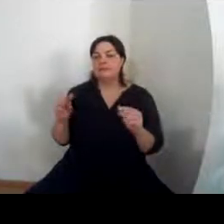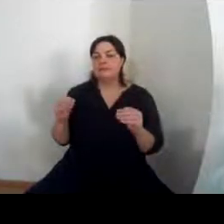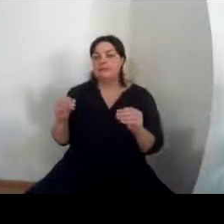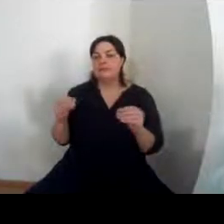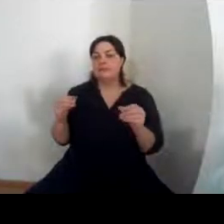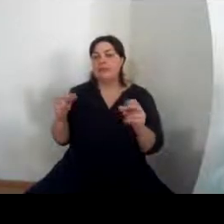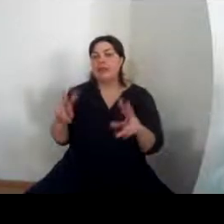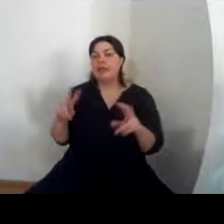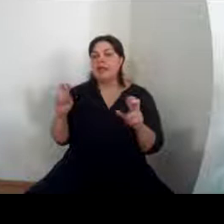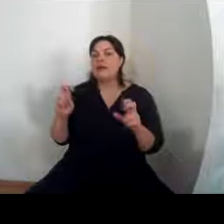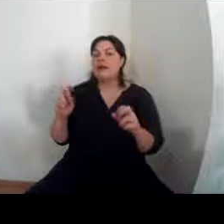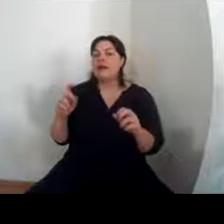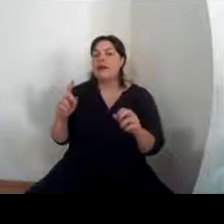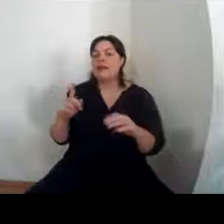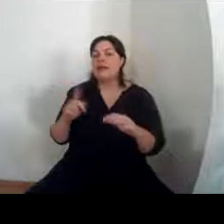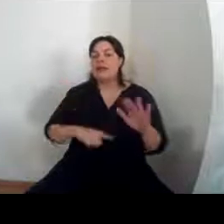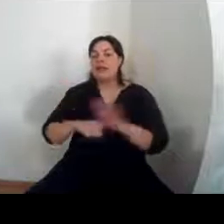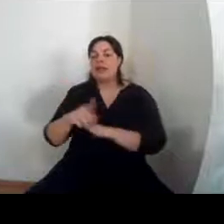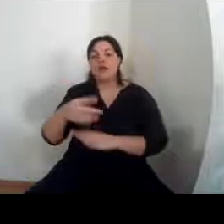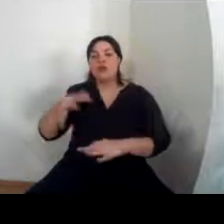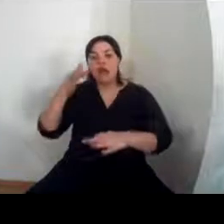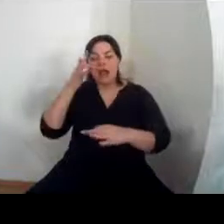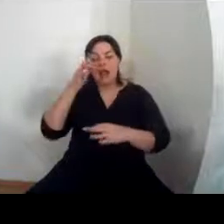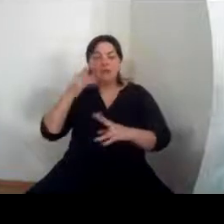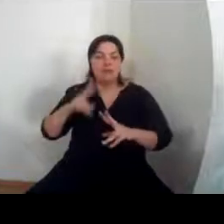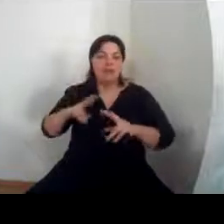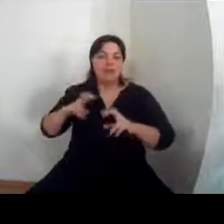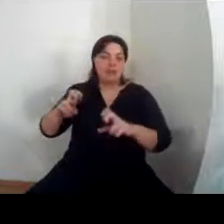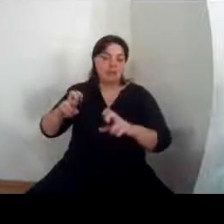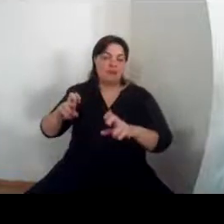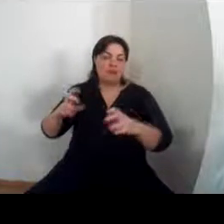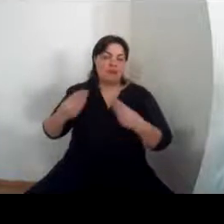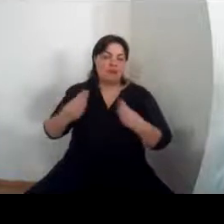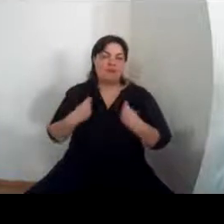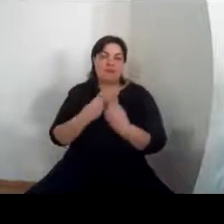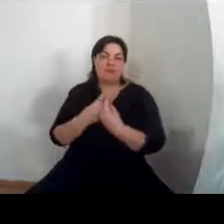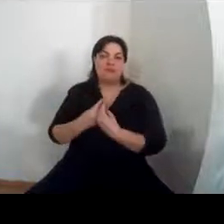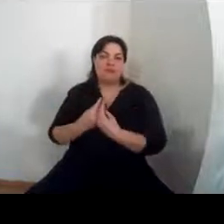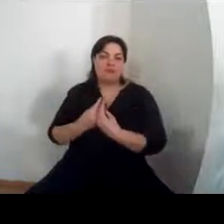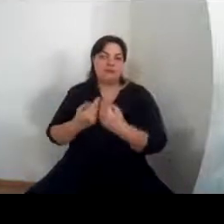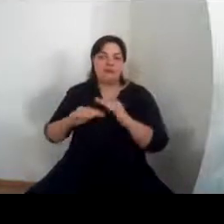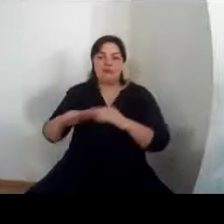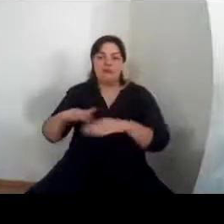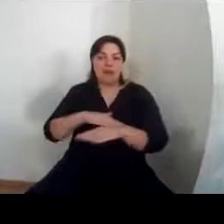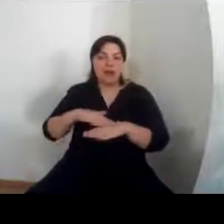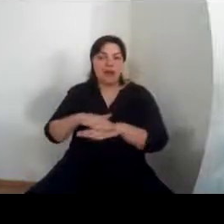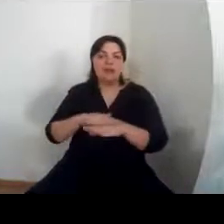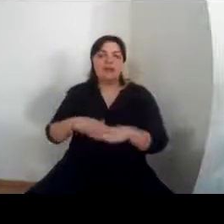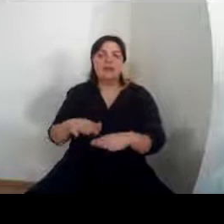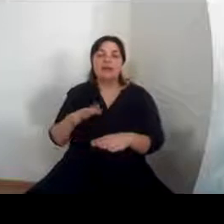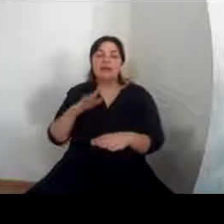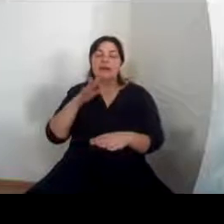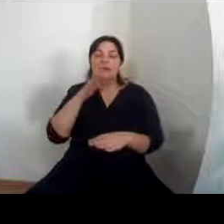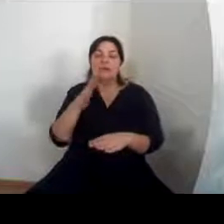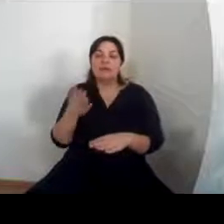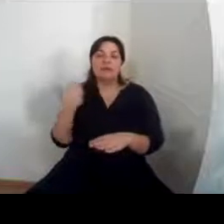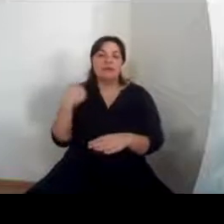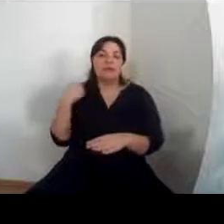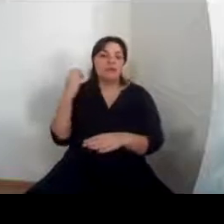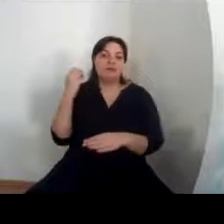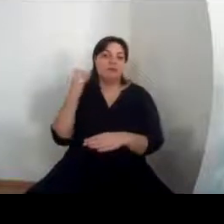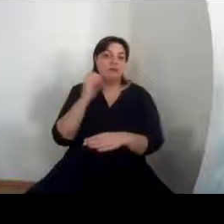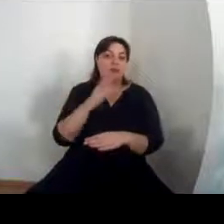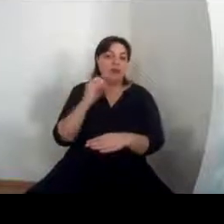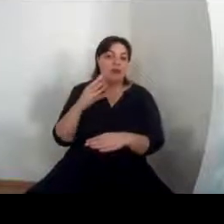el desarrollo real de ese principio de subsidiariedad, que quizás, como bien se apuntaban en las intervenciones anteriores,